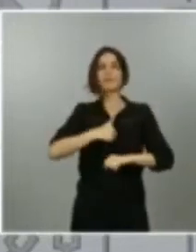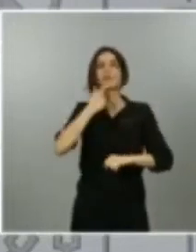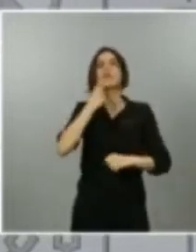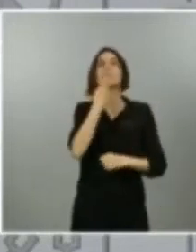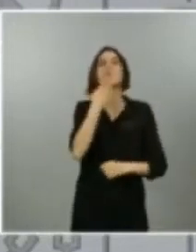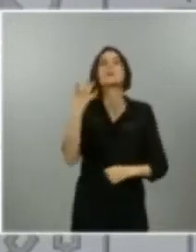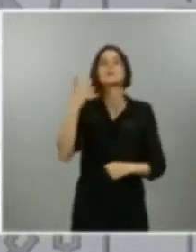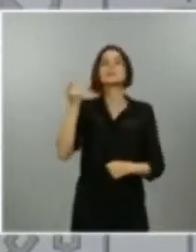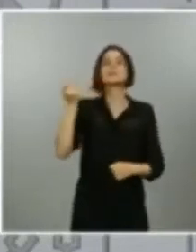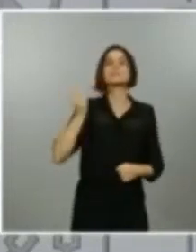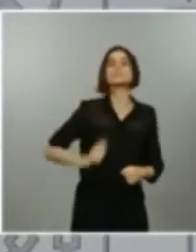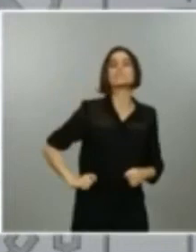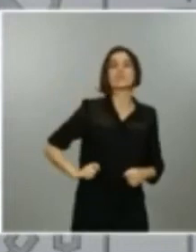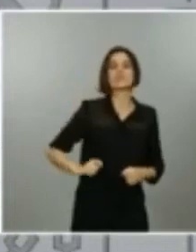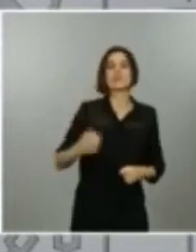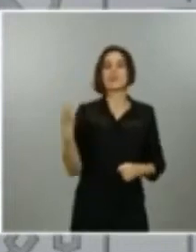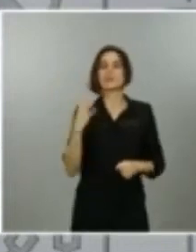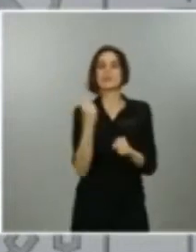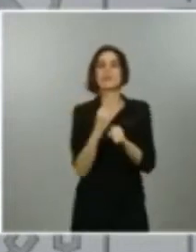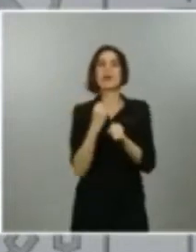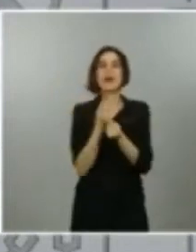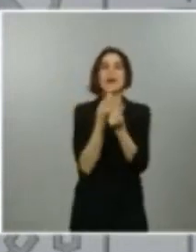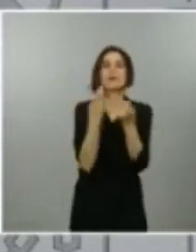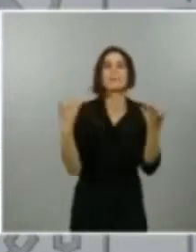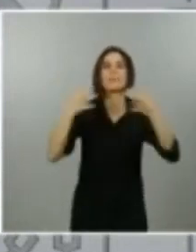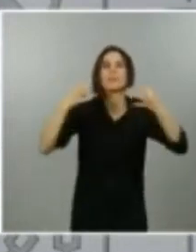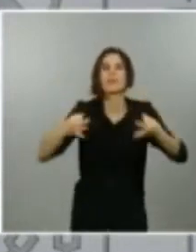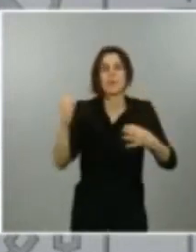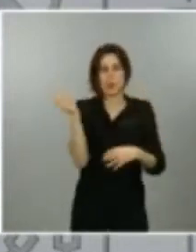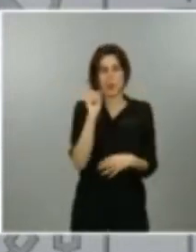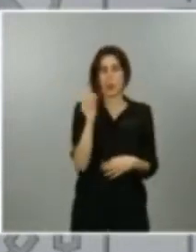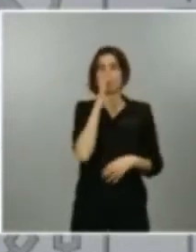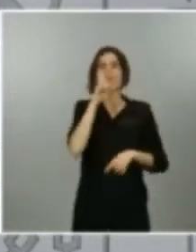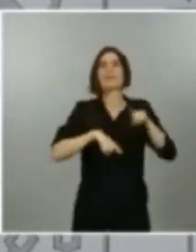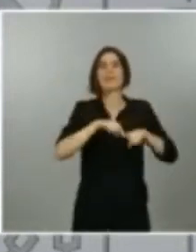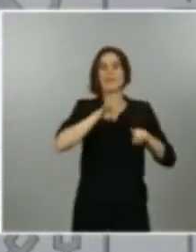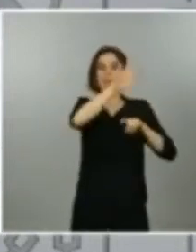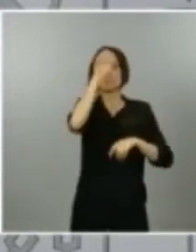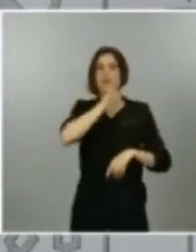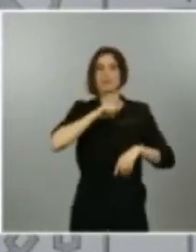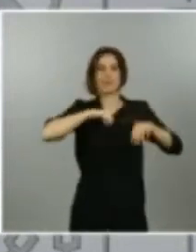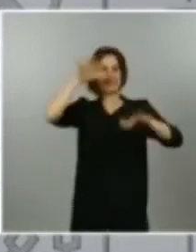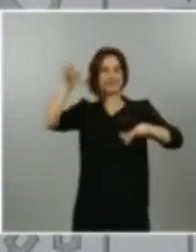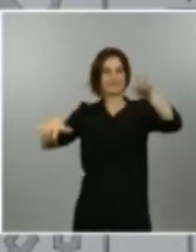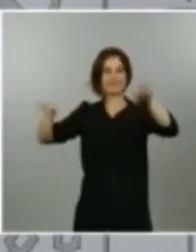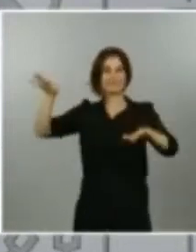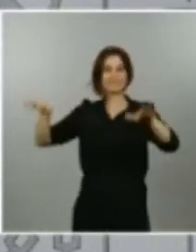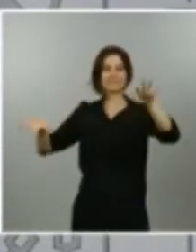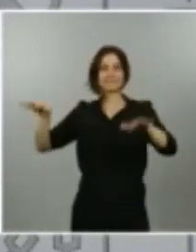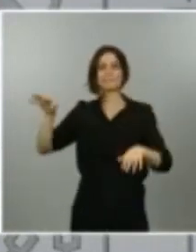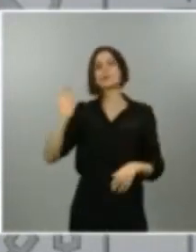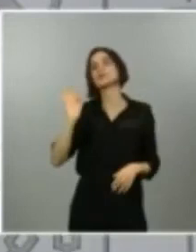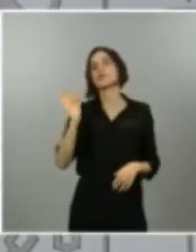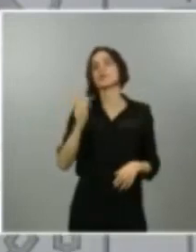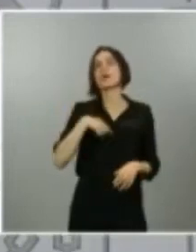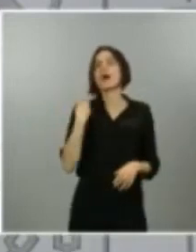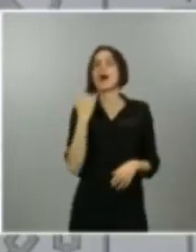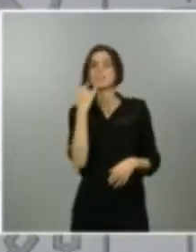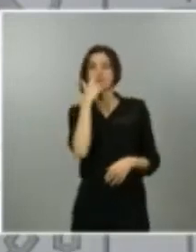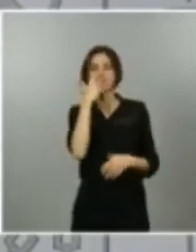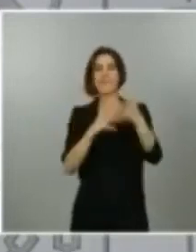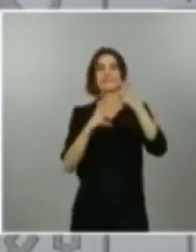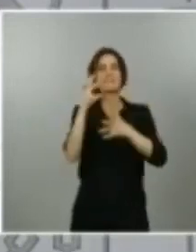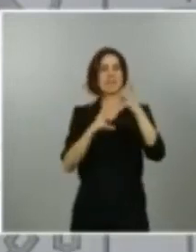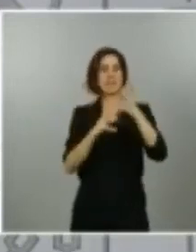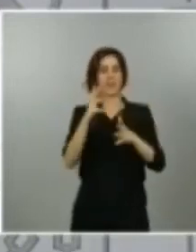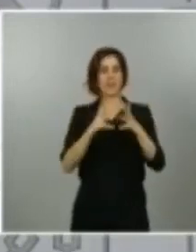deberían de trabajar porque puede haber variabilidad pero sí que es cierto que tenemos unas estimaciones de la carga de trabajo que suponen